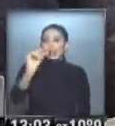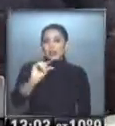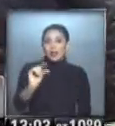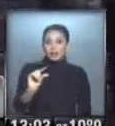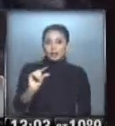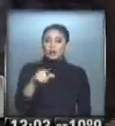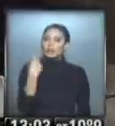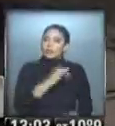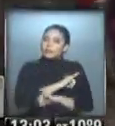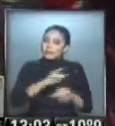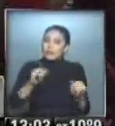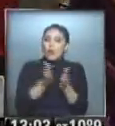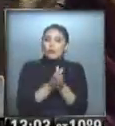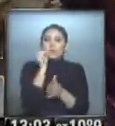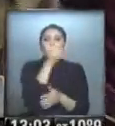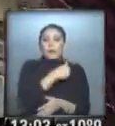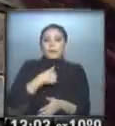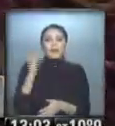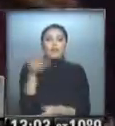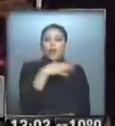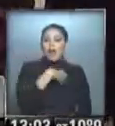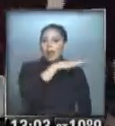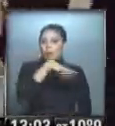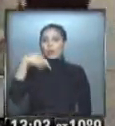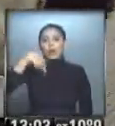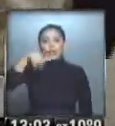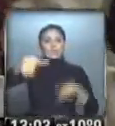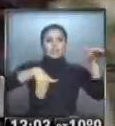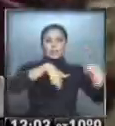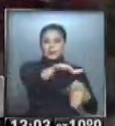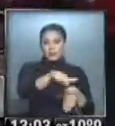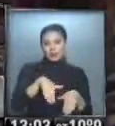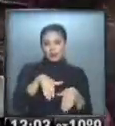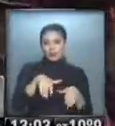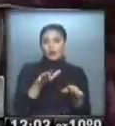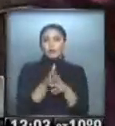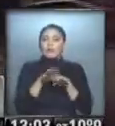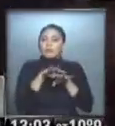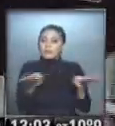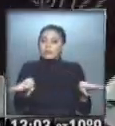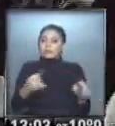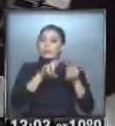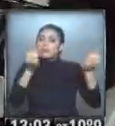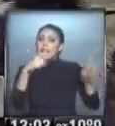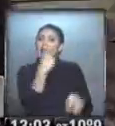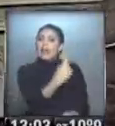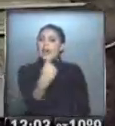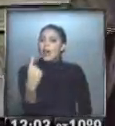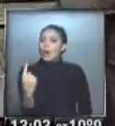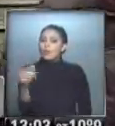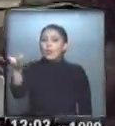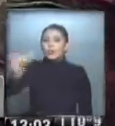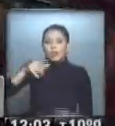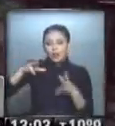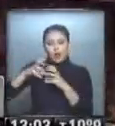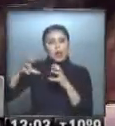más vamos a estar hablando con los papás de los alumnos que han convocado para hoy a una red social. La consigna es: cada uno trae un